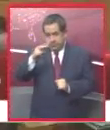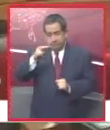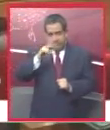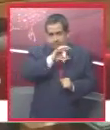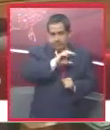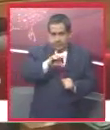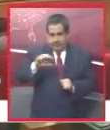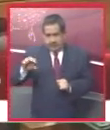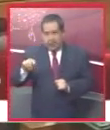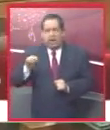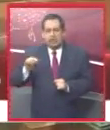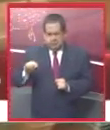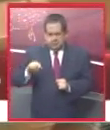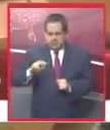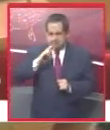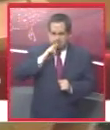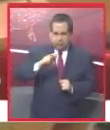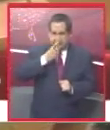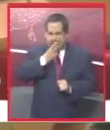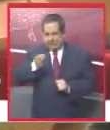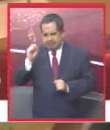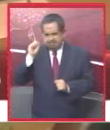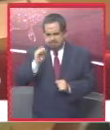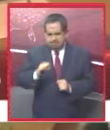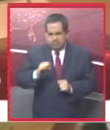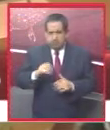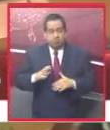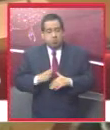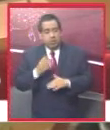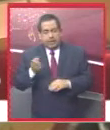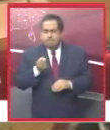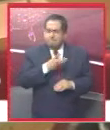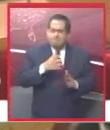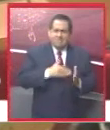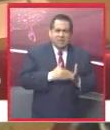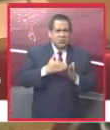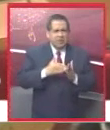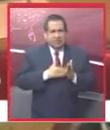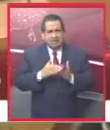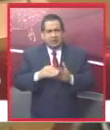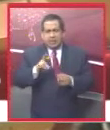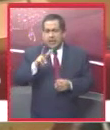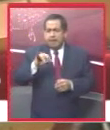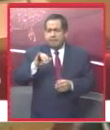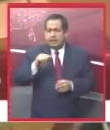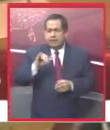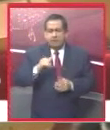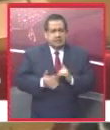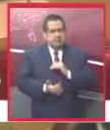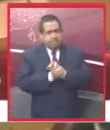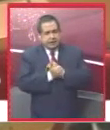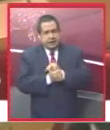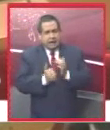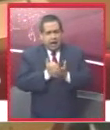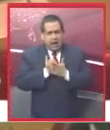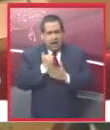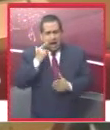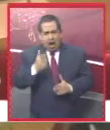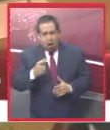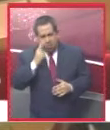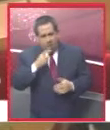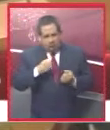una respuesta contundente a las millones de víctimas que acuden a solicitar